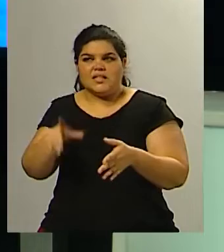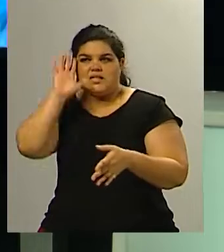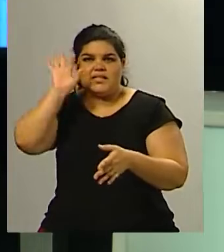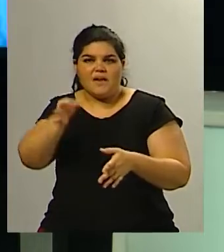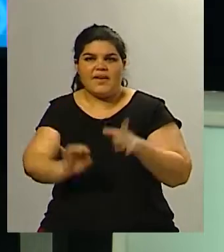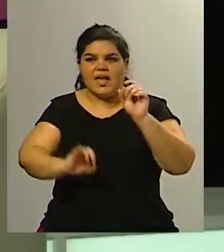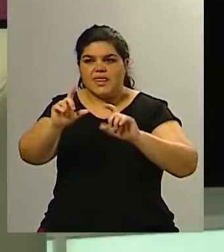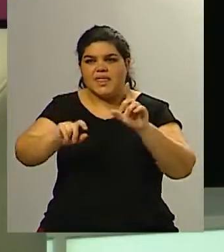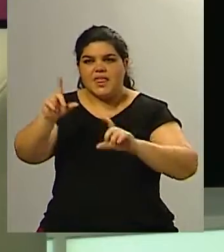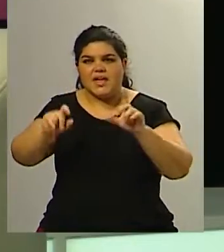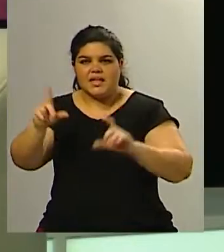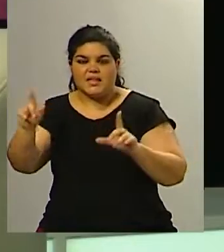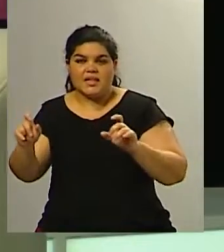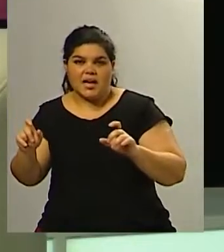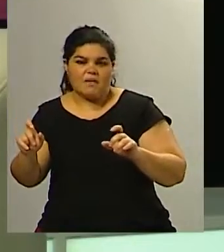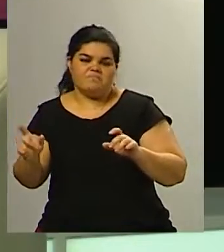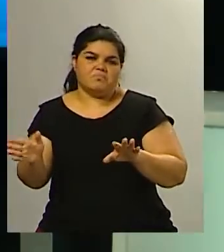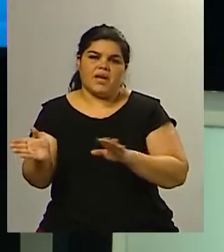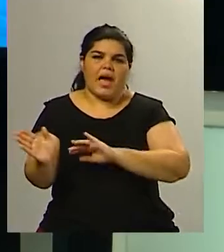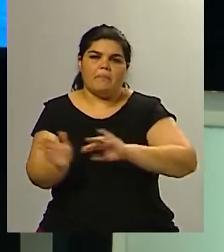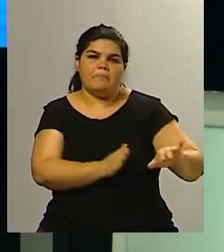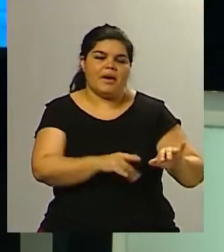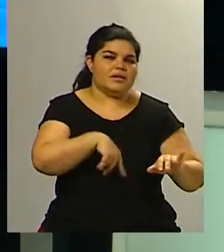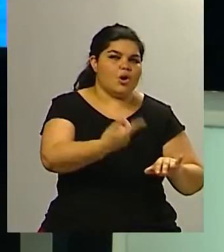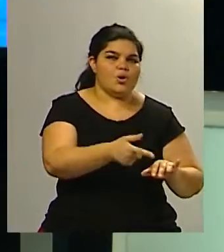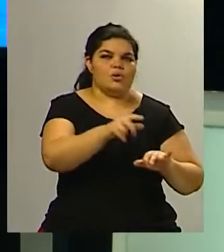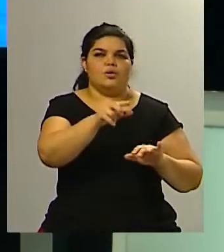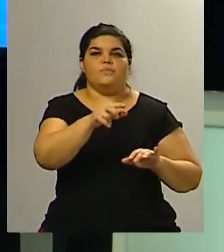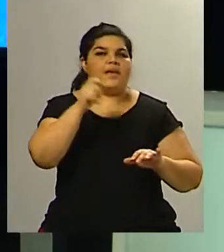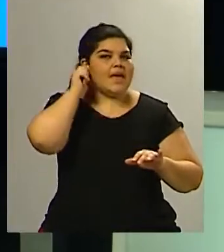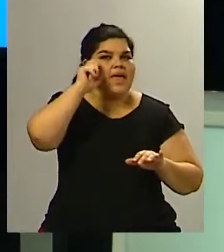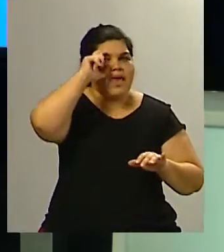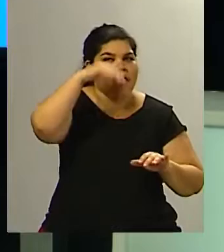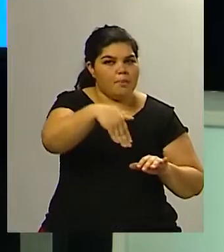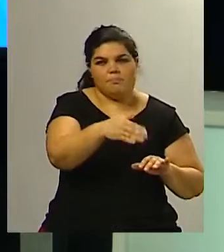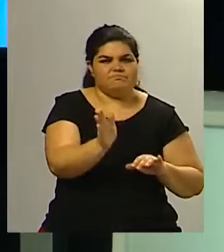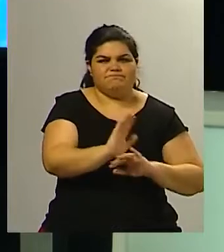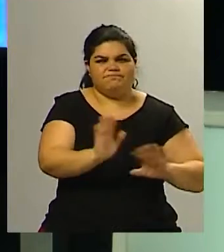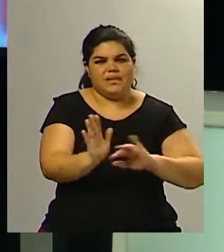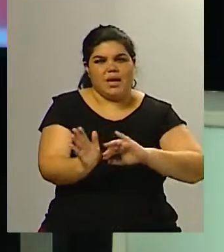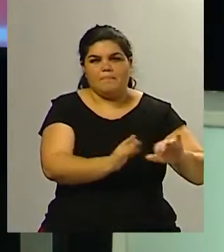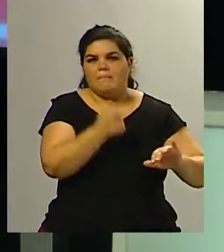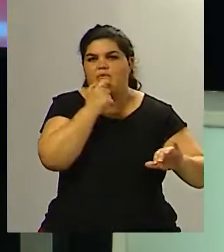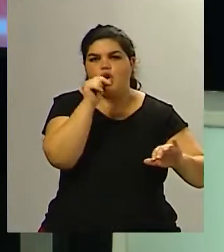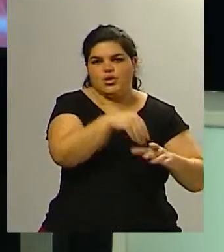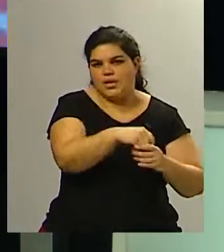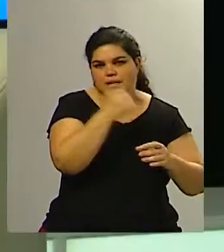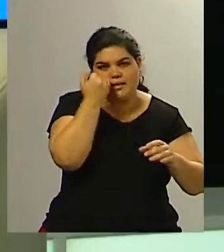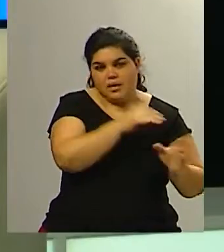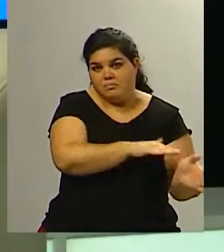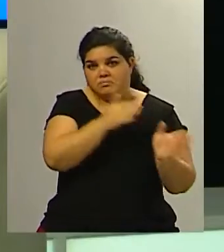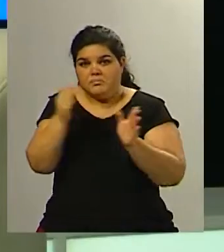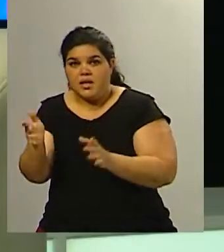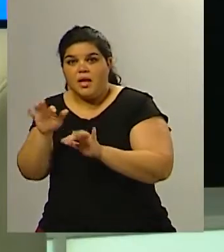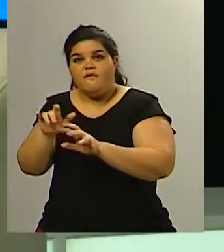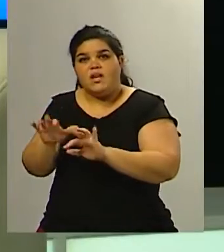allá incluso del GEM que viene aplicando Mendoza desde hace un tiempo. Ha sido difícil, digo, el implementar la virtualidad y el hecho de no